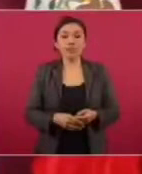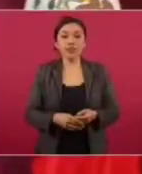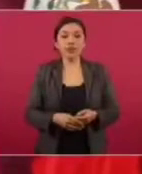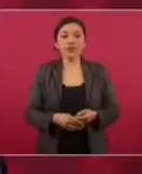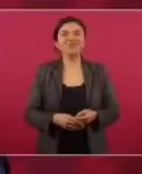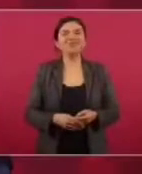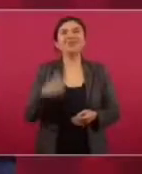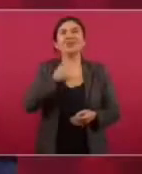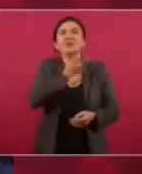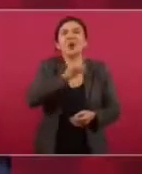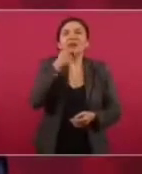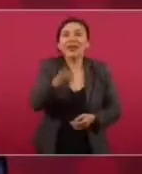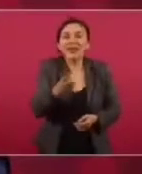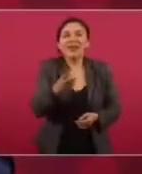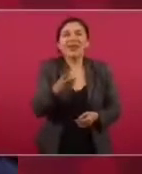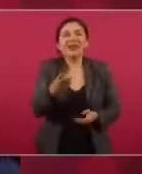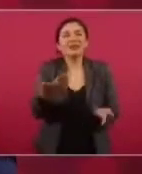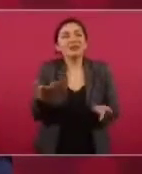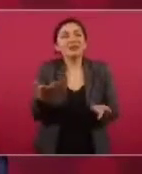no me gusta el dicho.